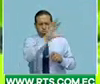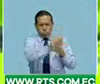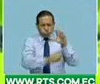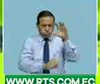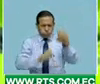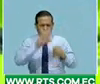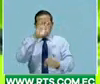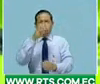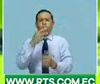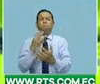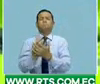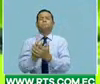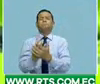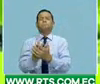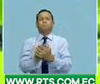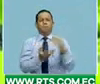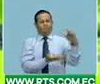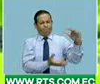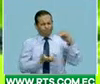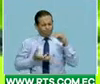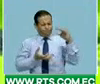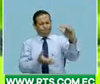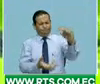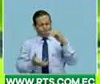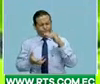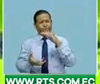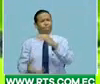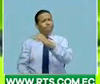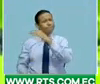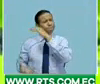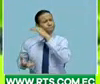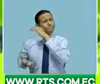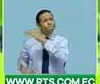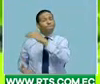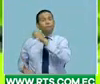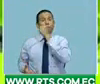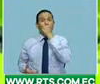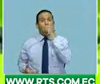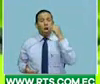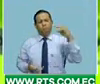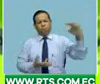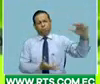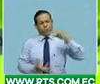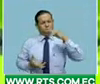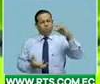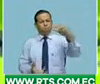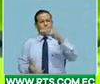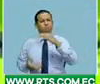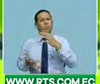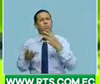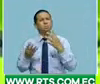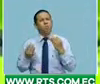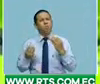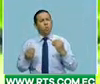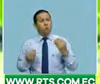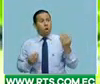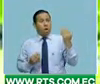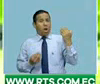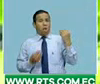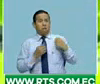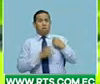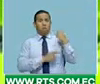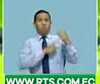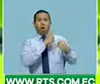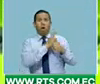droga 3 toneladas 517 kilos. Prácticamente tenemos el doble de incautación